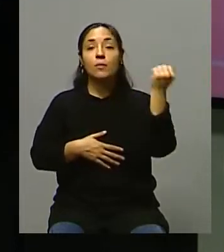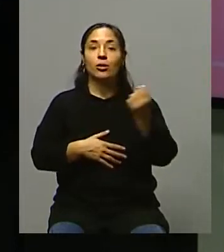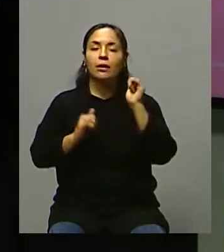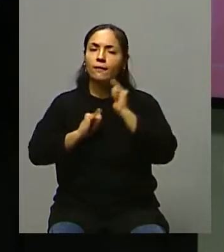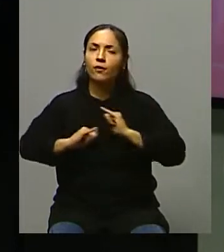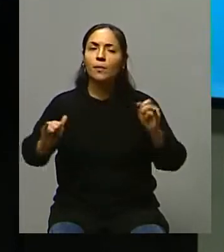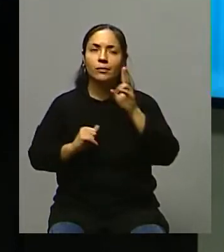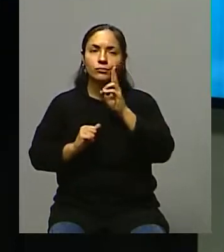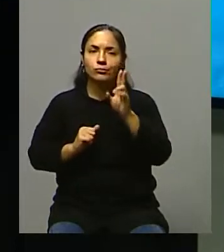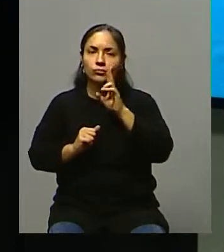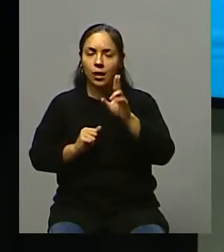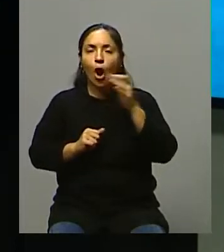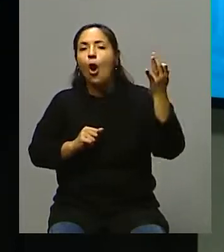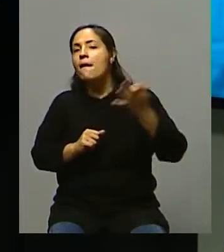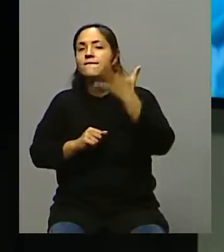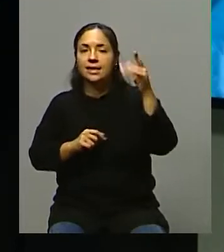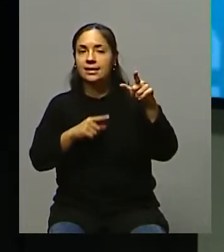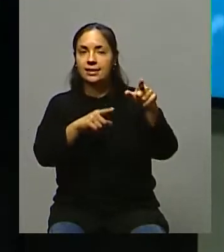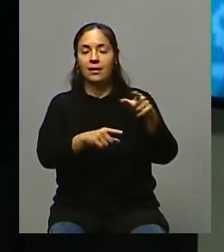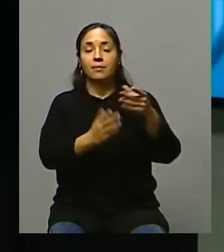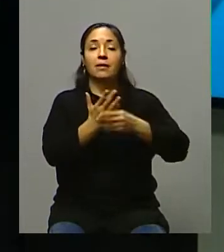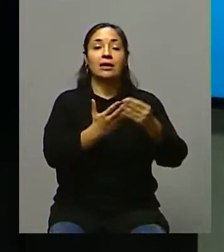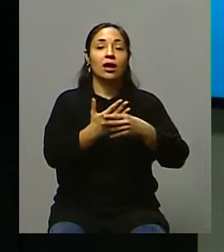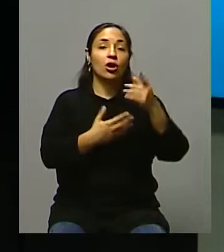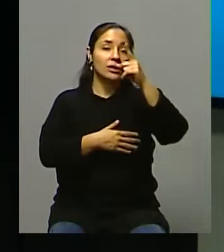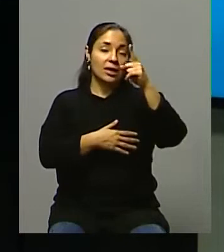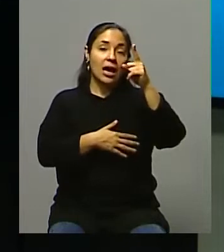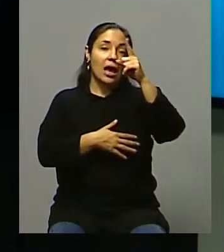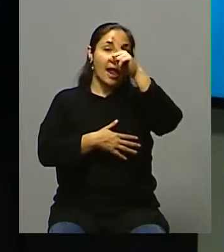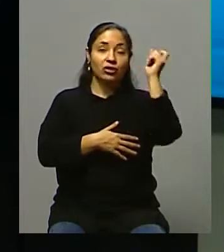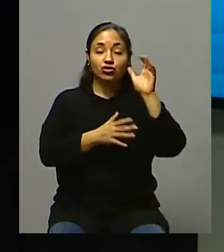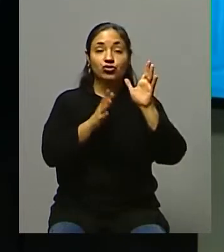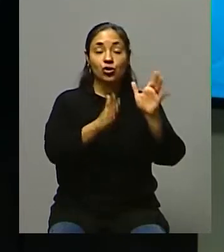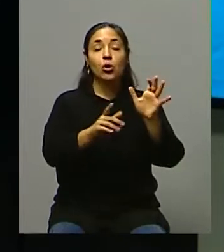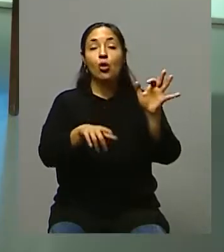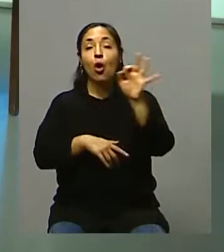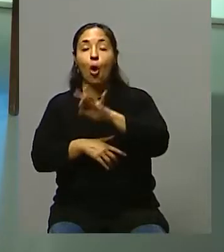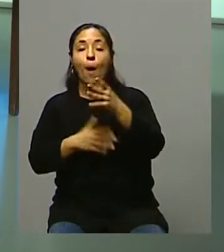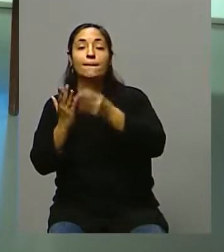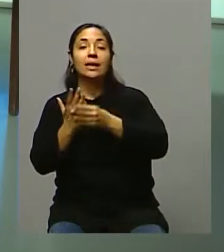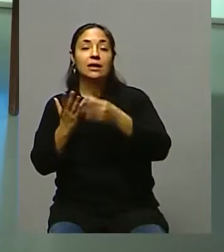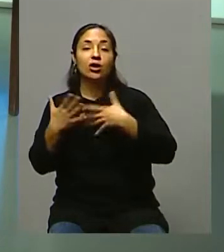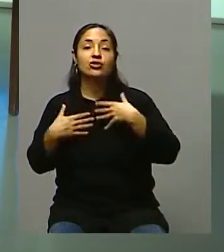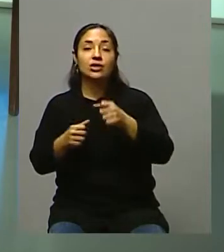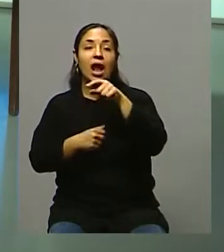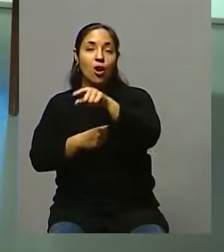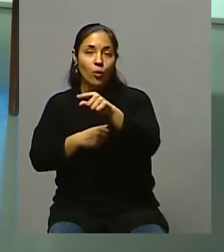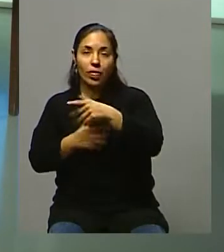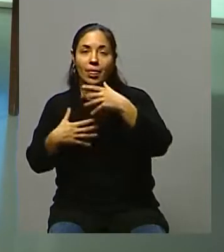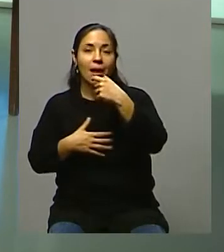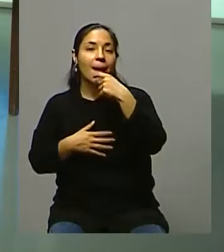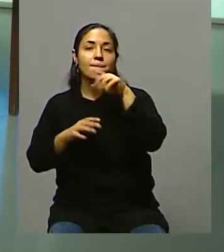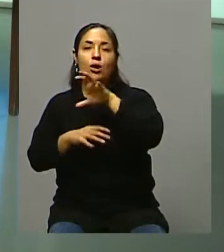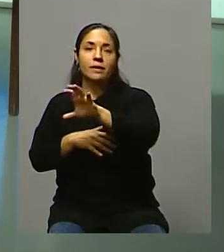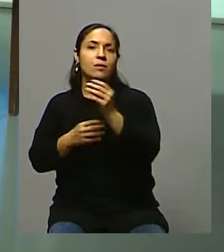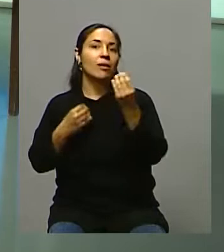desde los datos oficiales, ¿no? Ya sea el Ministerio de Salud de la Nación o el Ministerio de Salud de la provincia. Digo, también porque Sí, la información. la información a través de